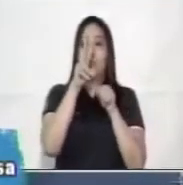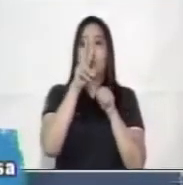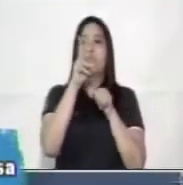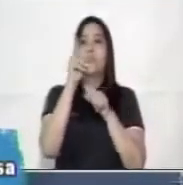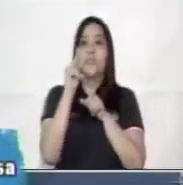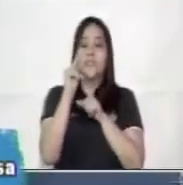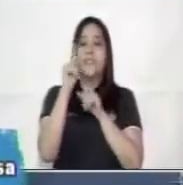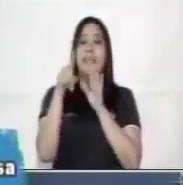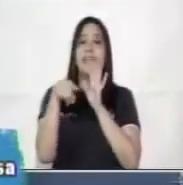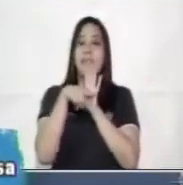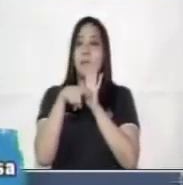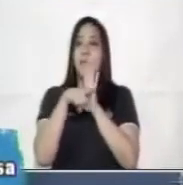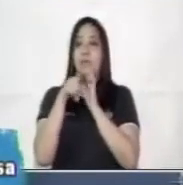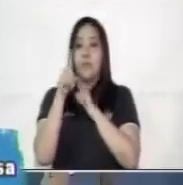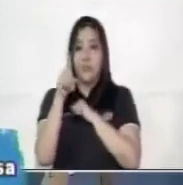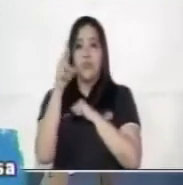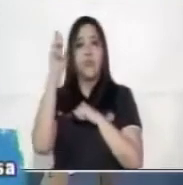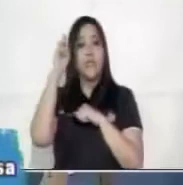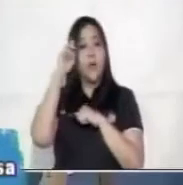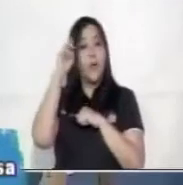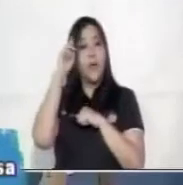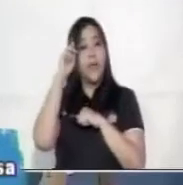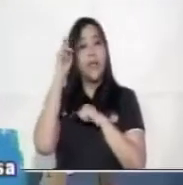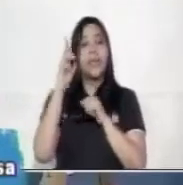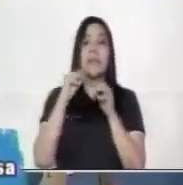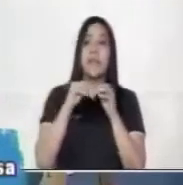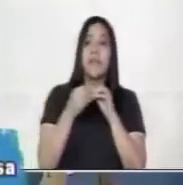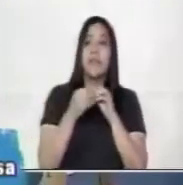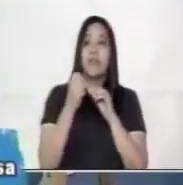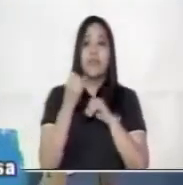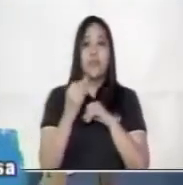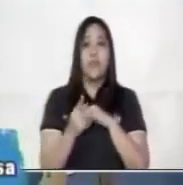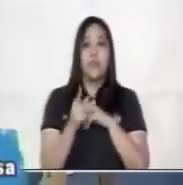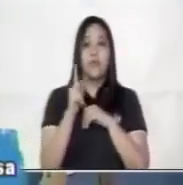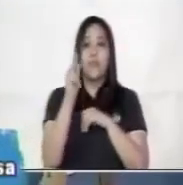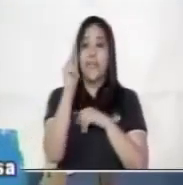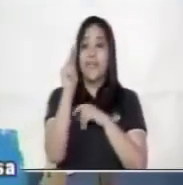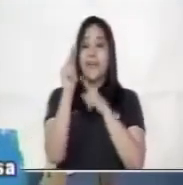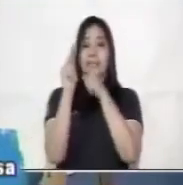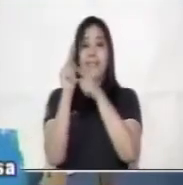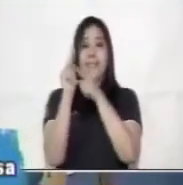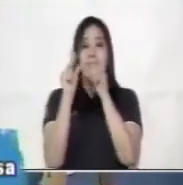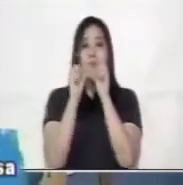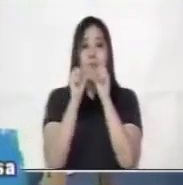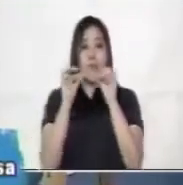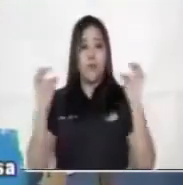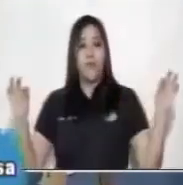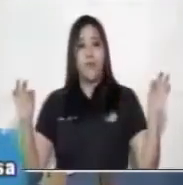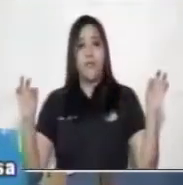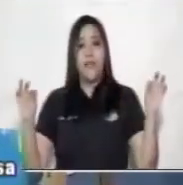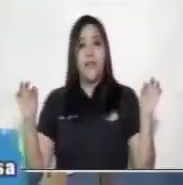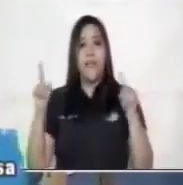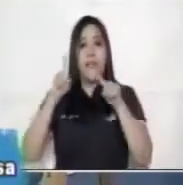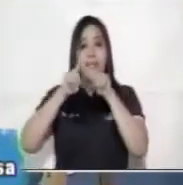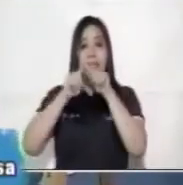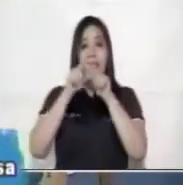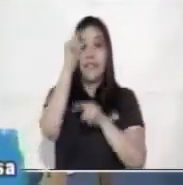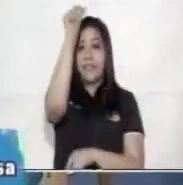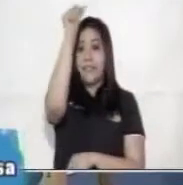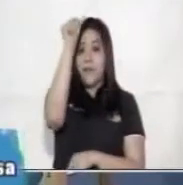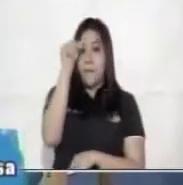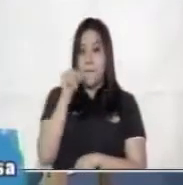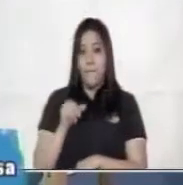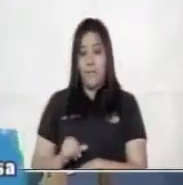negativo 1. ¿Recuerdas que los valores de X los buscamos en la horizontal y los valores de Y en la vertical?